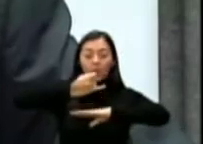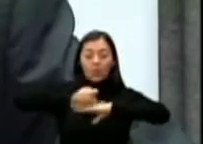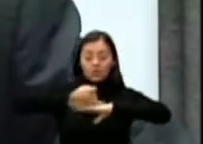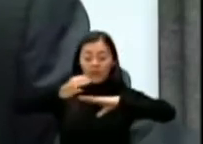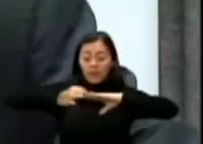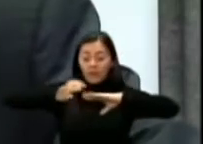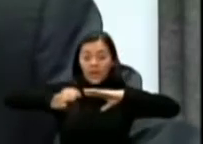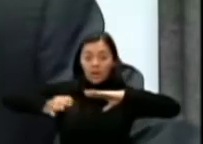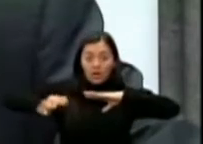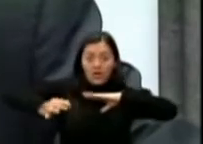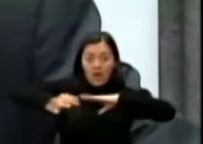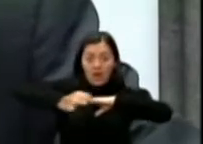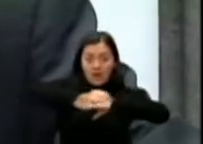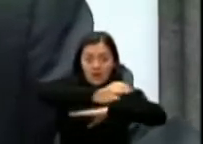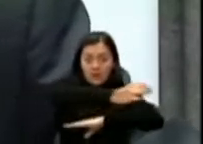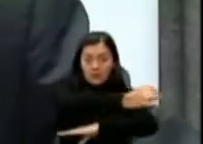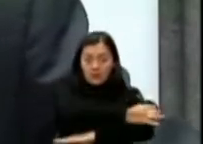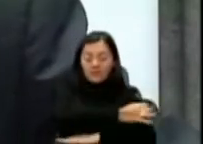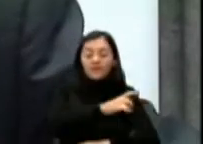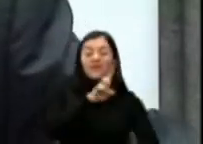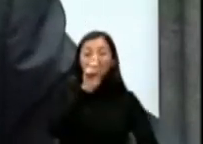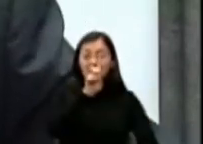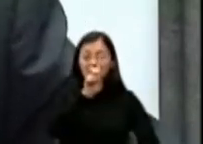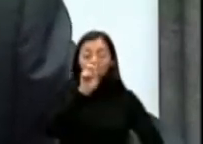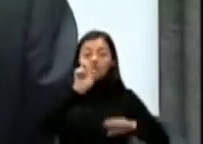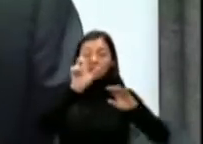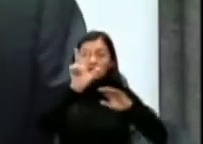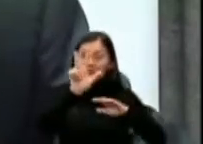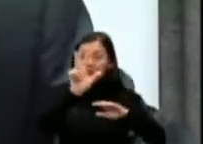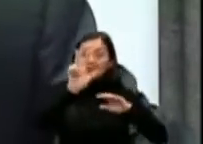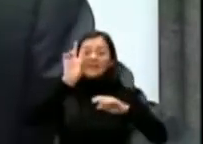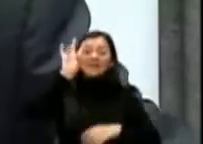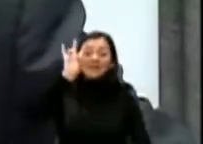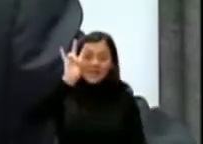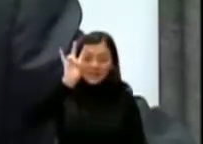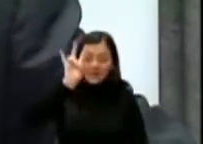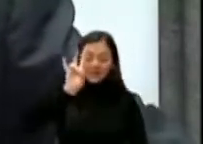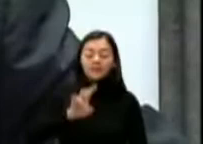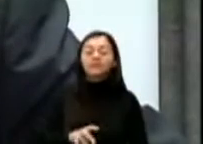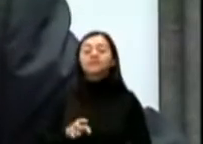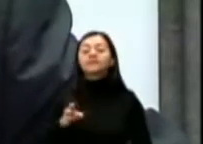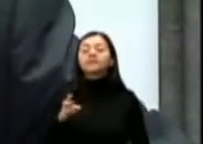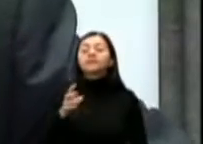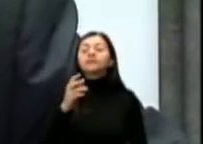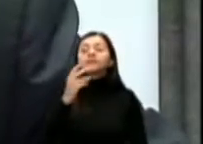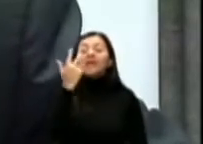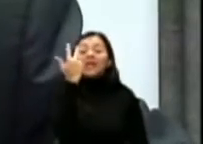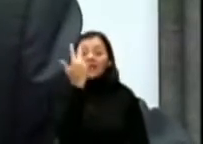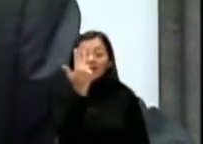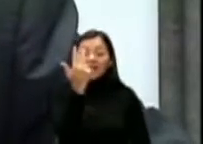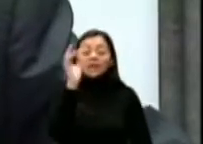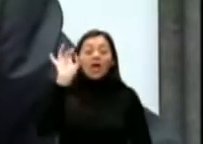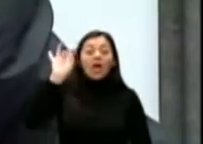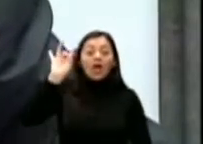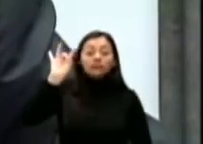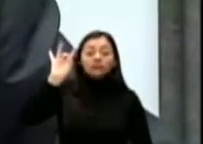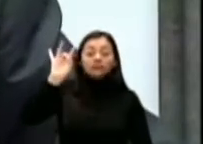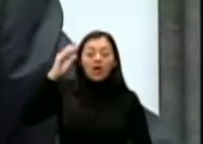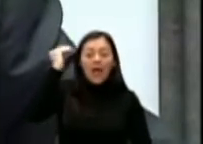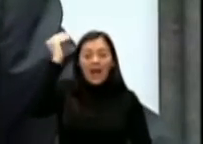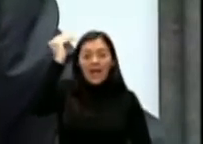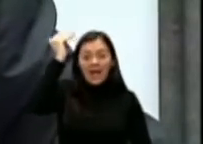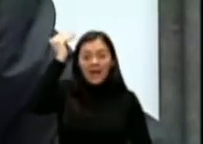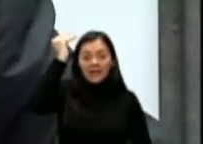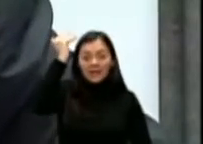parroquiales que suscribieron un respaldo 38 alcaldes independientemente de nuestro prefecto de la